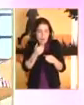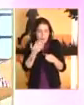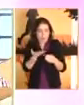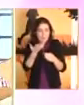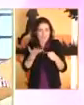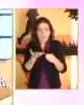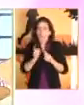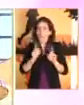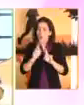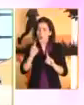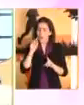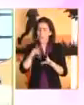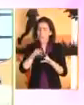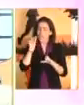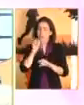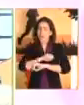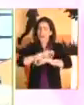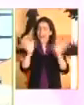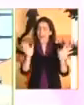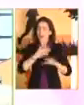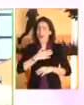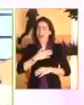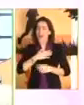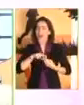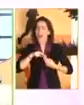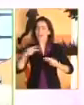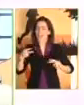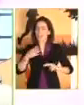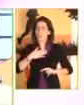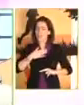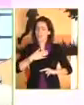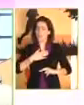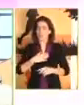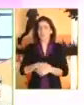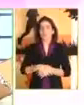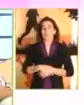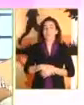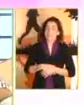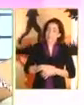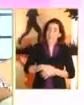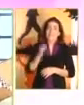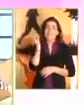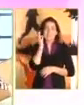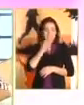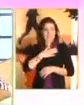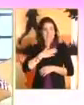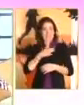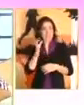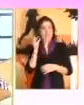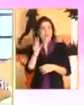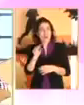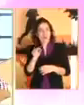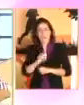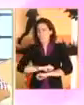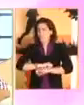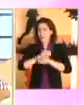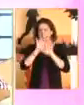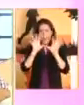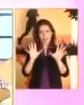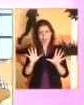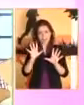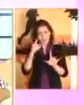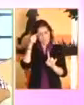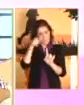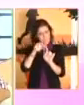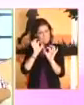que se veía perfectamente que era mi ADN. Hombre, claro que sí. Concisas, así son nuestras chicas de oro. Ya saben que